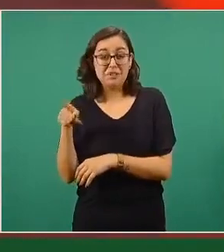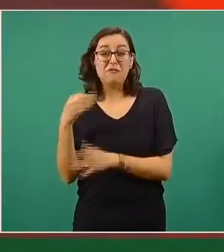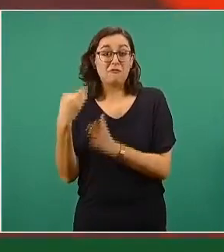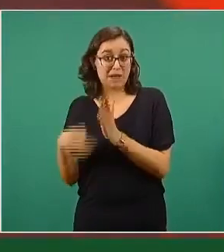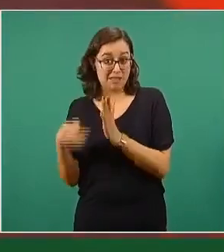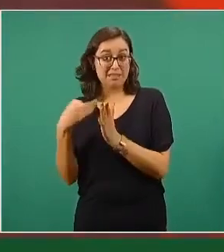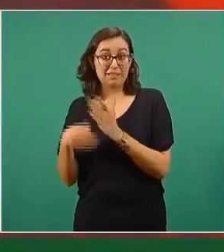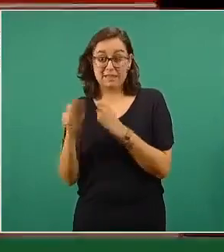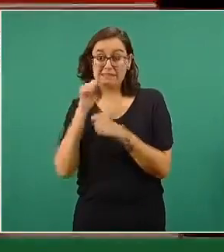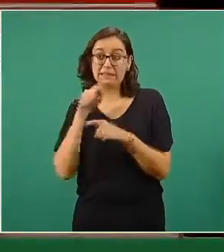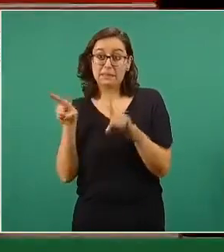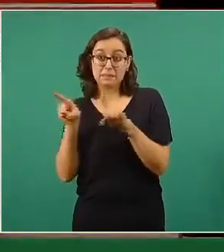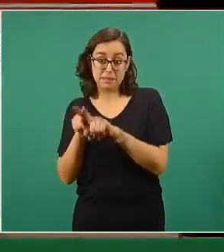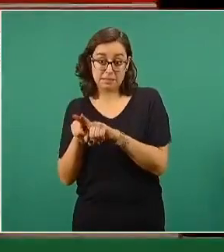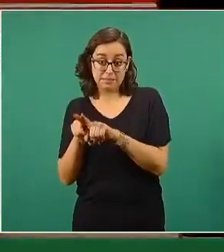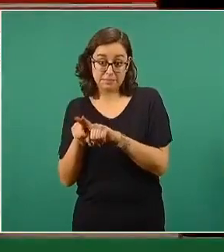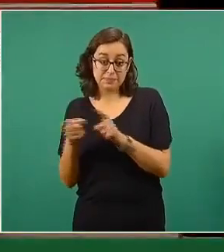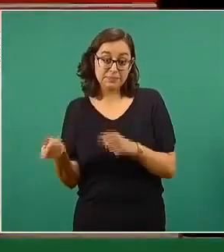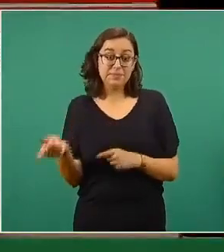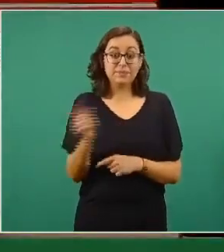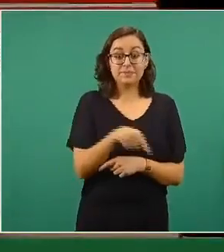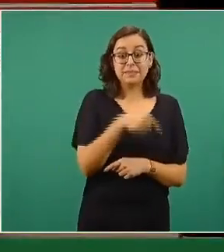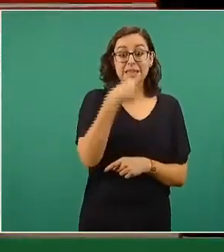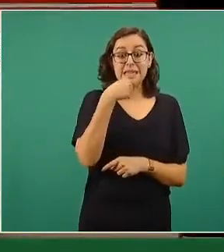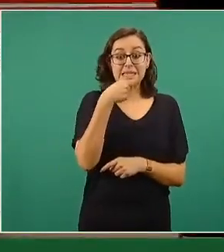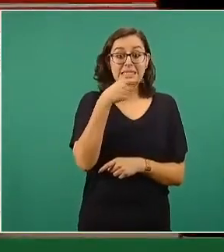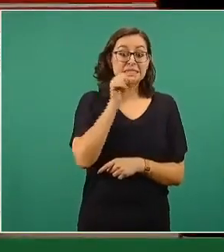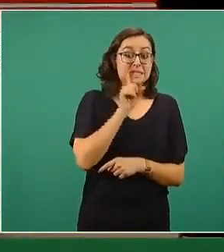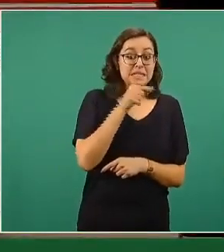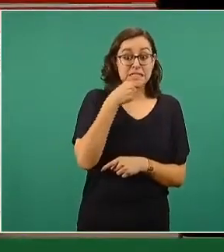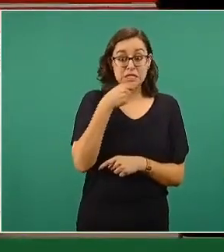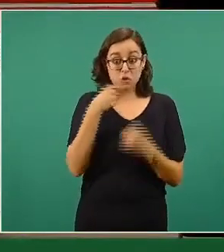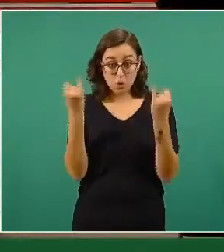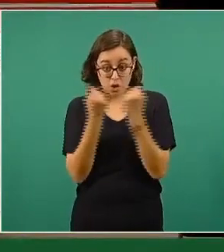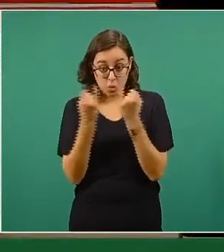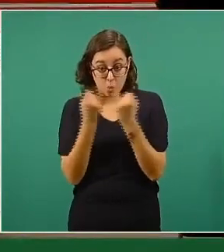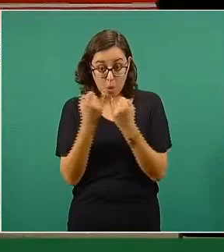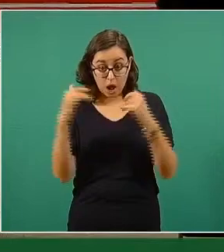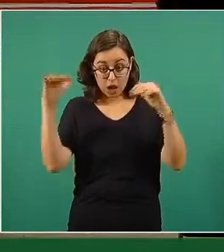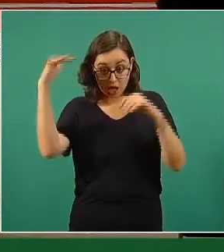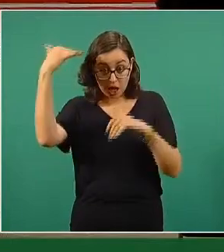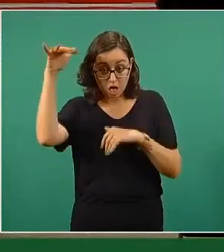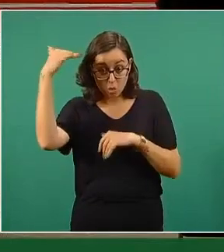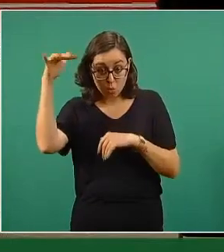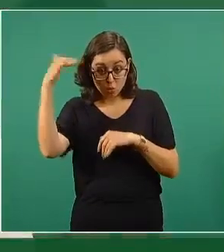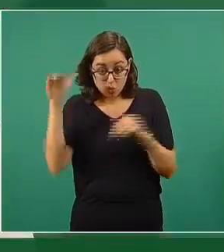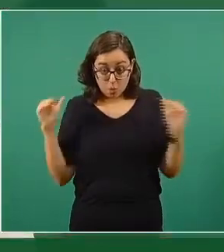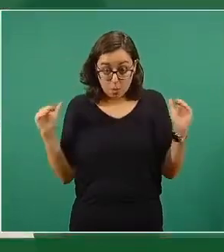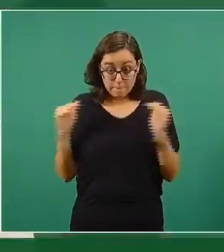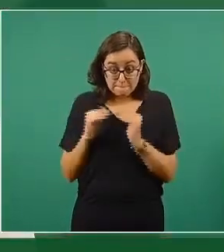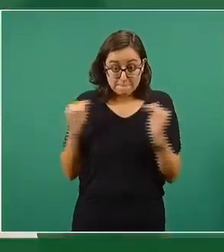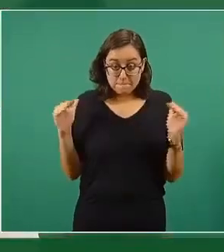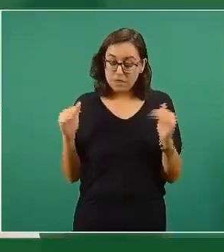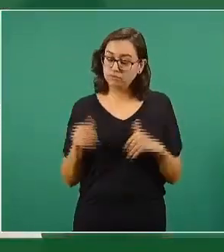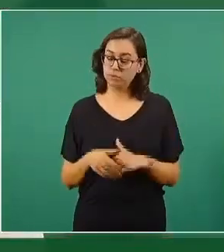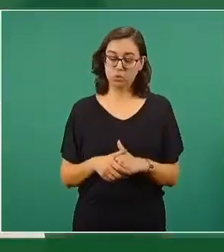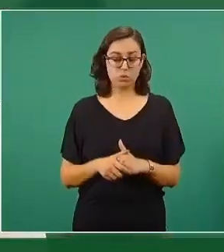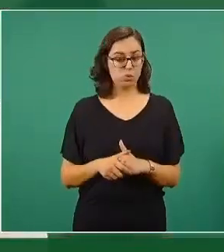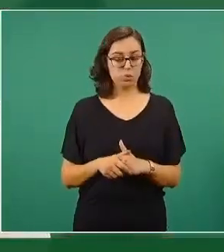tienen condiciones, características un poco distintas a las de los adultos. No necesariamente tienen las mismas